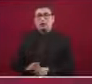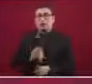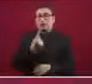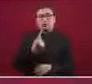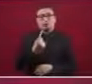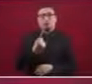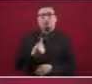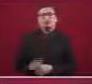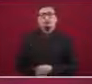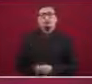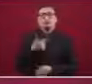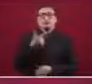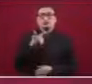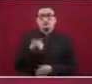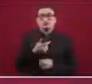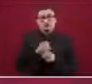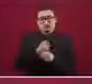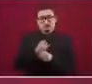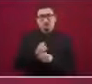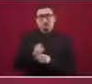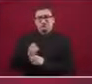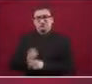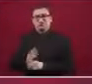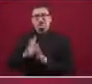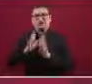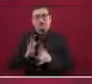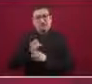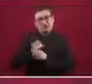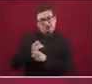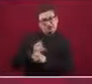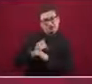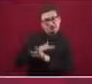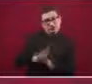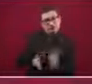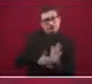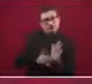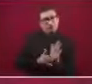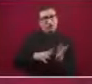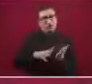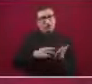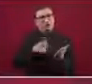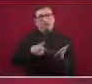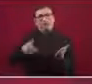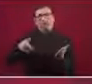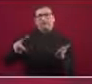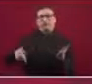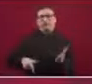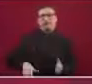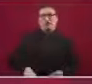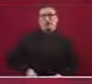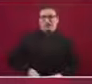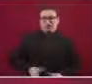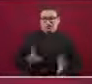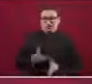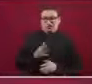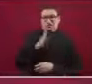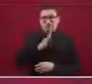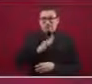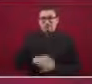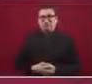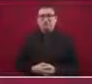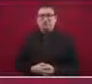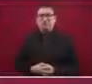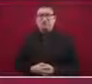7 investigaciones que ya arrojan indicios y datos de posibles conductas irregulares.